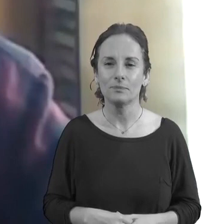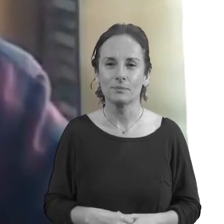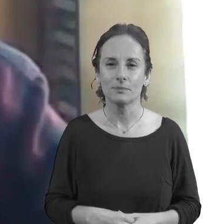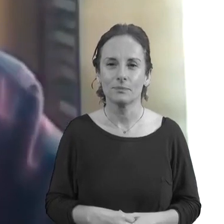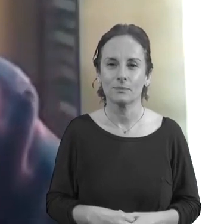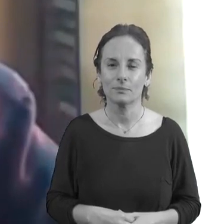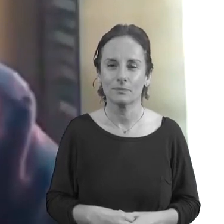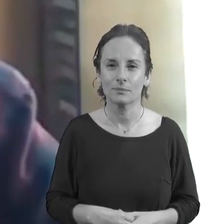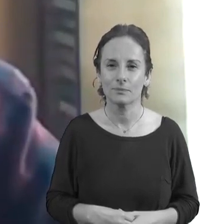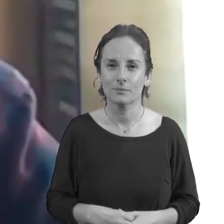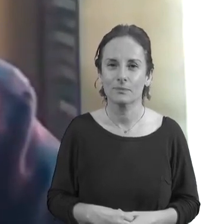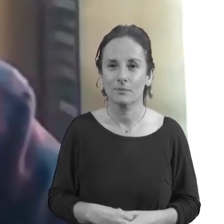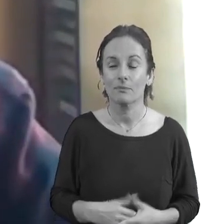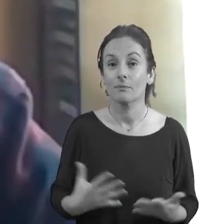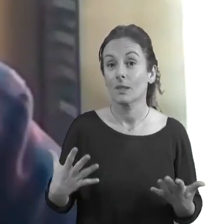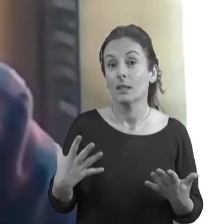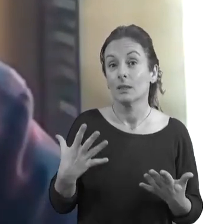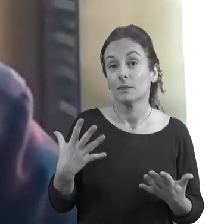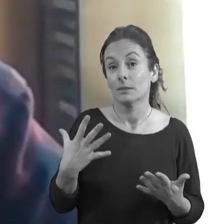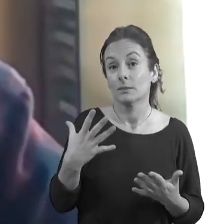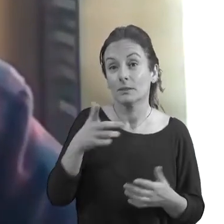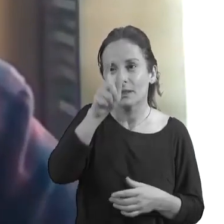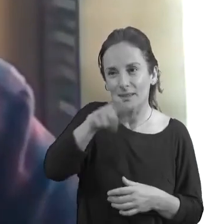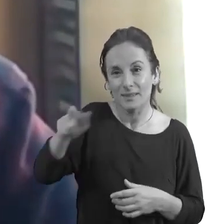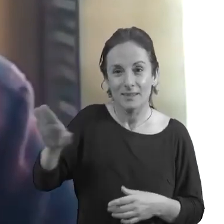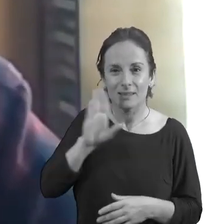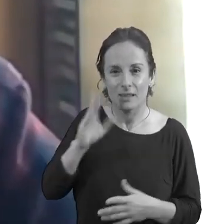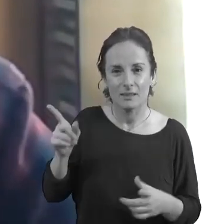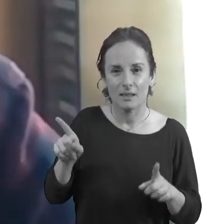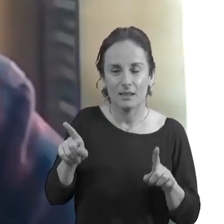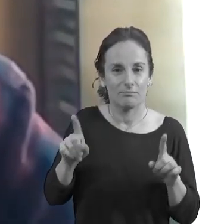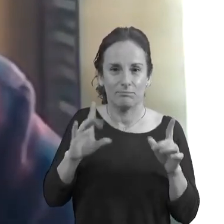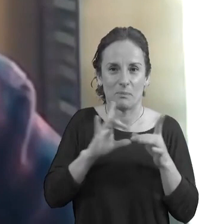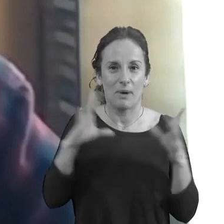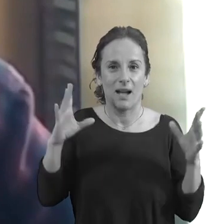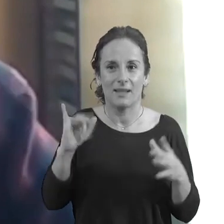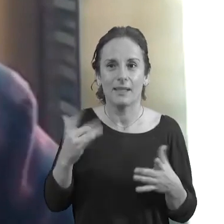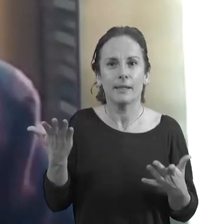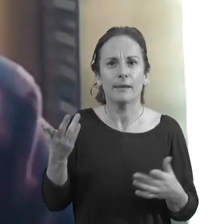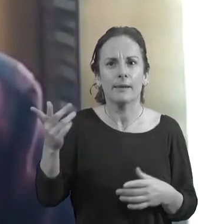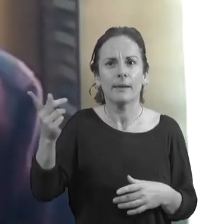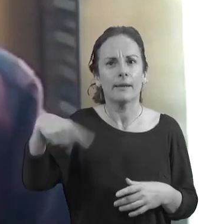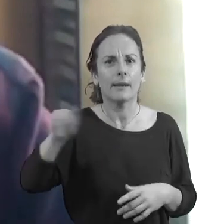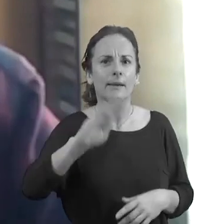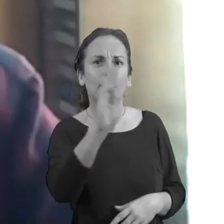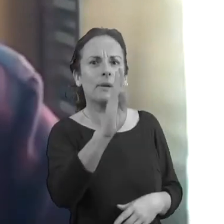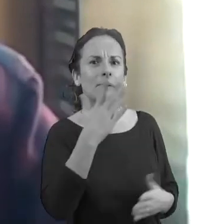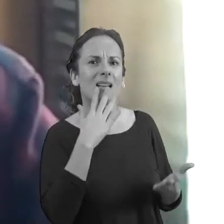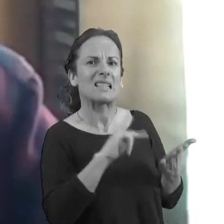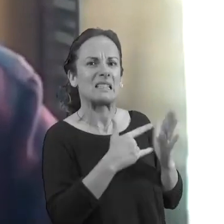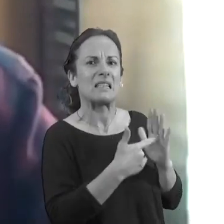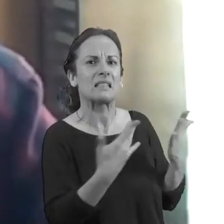¿no? Entonces son todos estos sujetos que se escapan, que no, que cuestionan el sistema, ¿no?